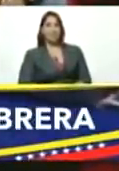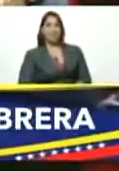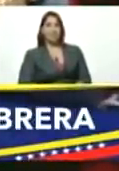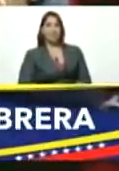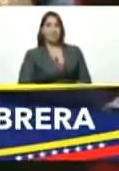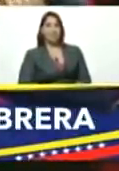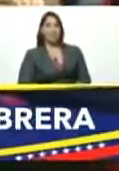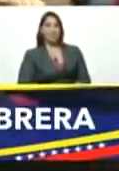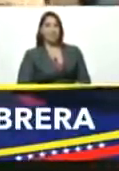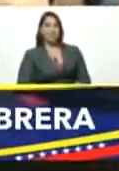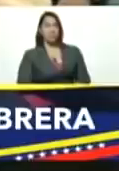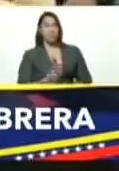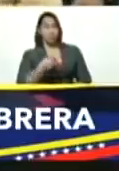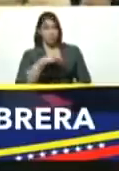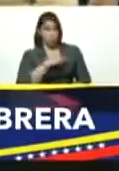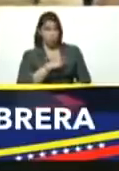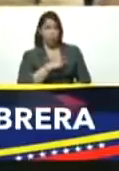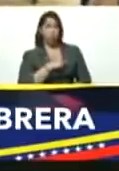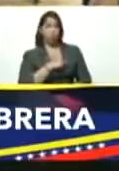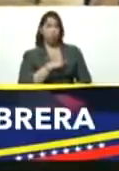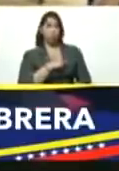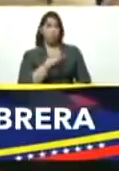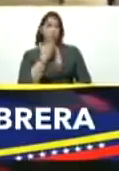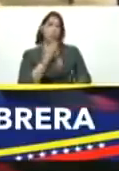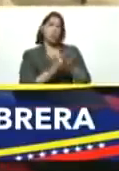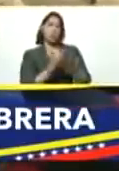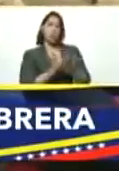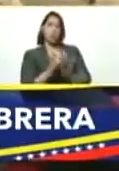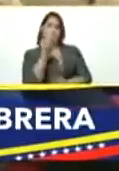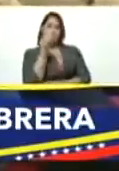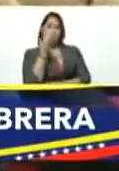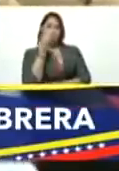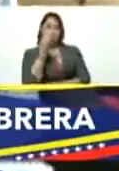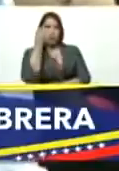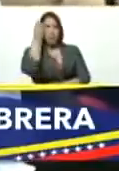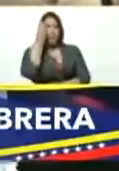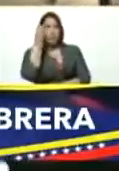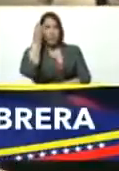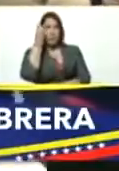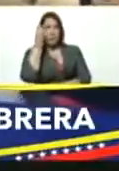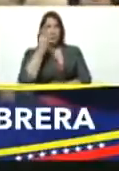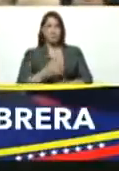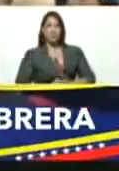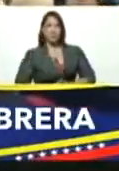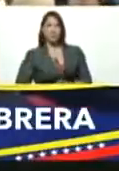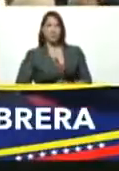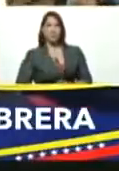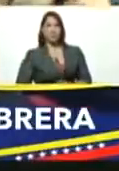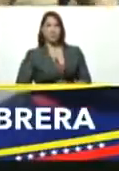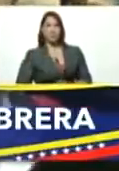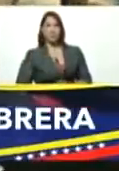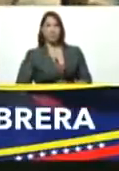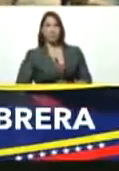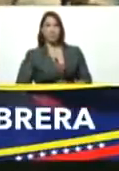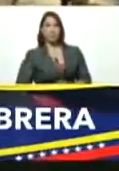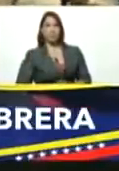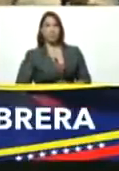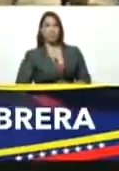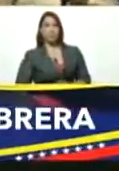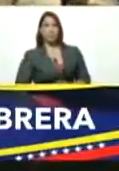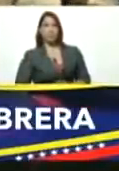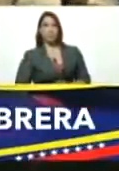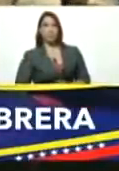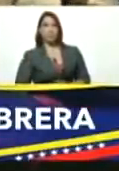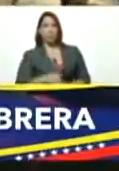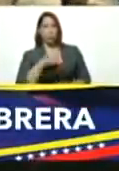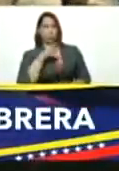nos montamos en este congreso a raíz de la intervención que